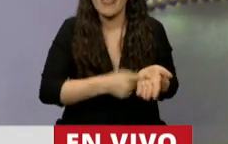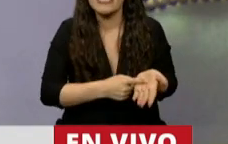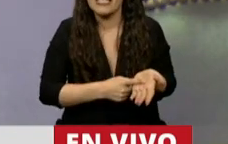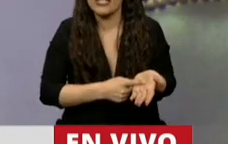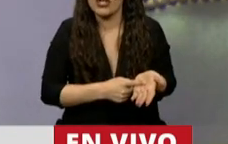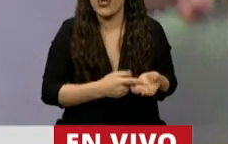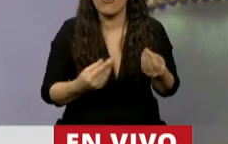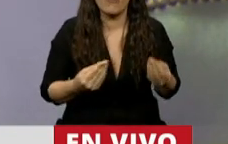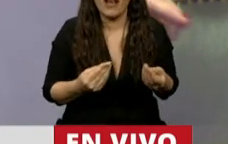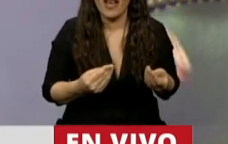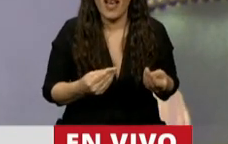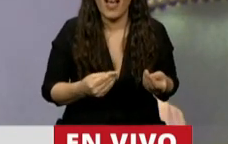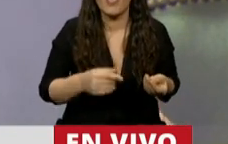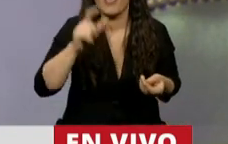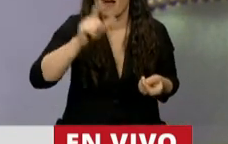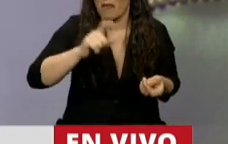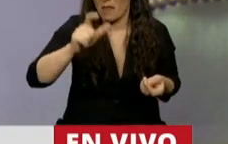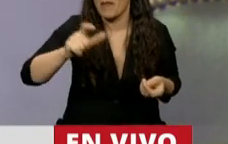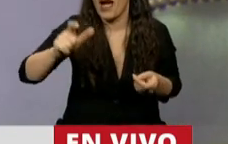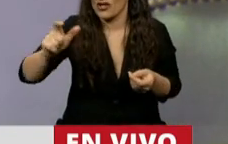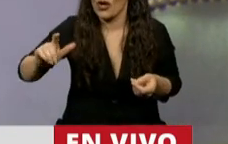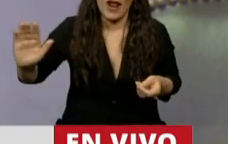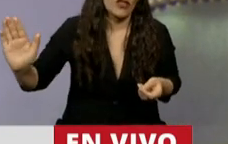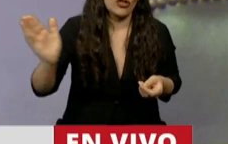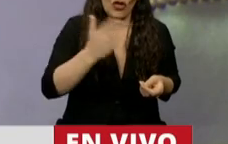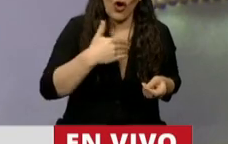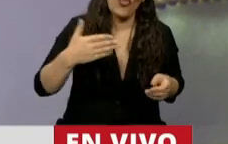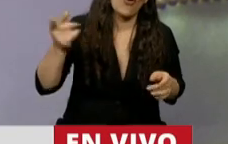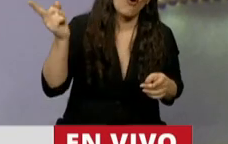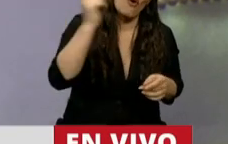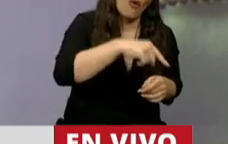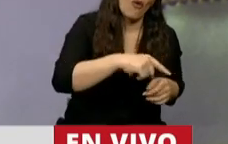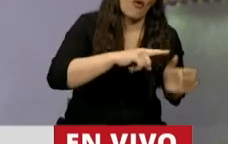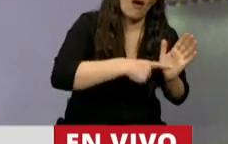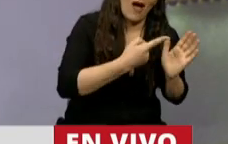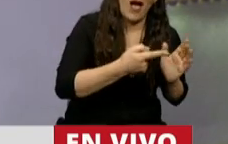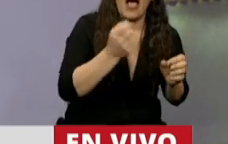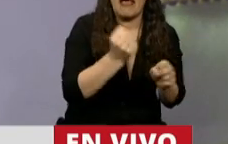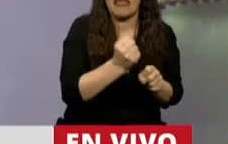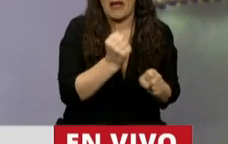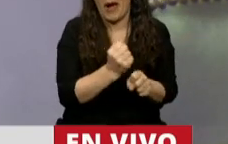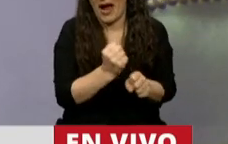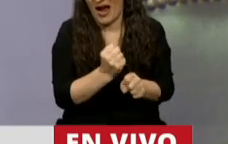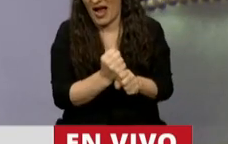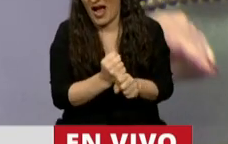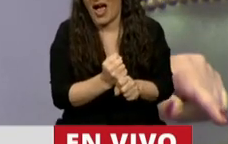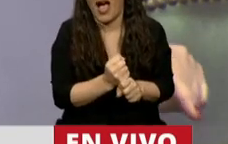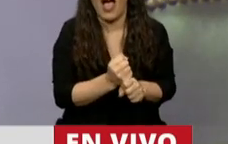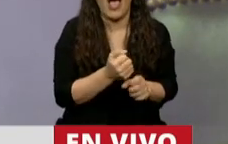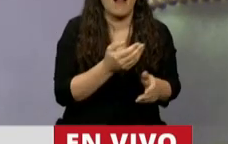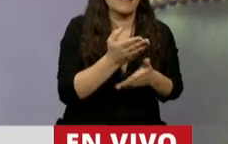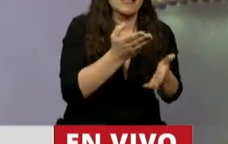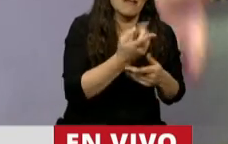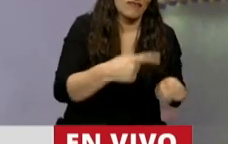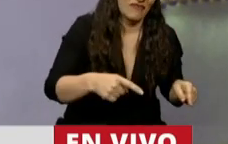ejemplo, será pagada por todos los ciudadanos que ingresan día a día a esta ciudad, a trabajar, a usar los